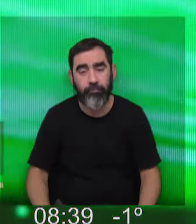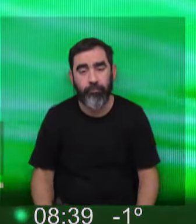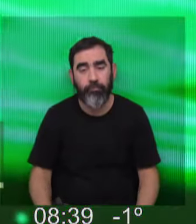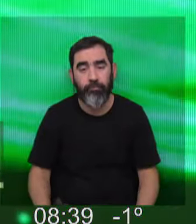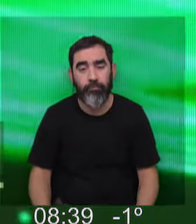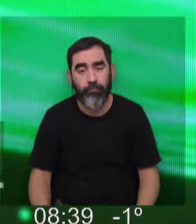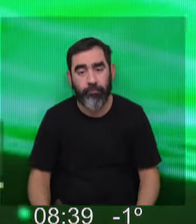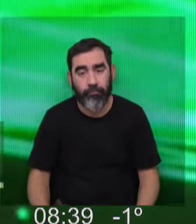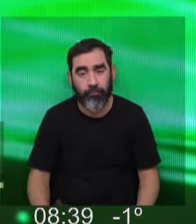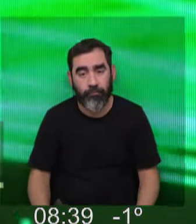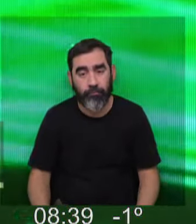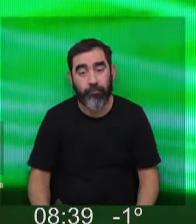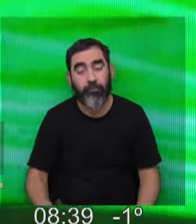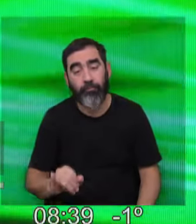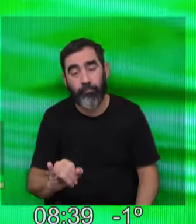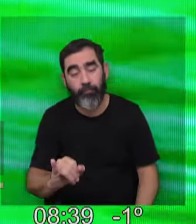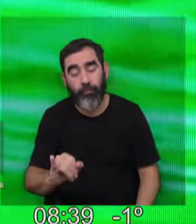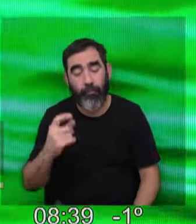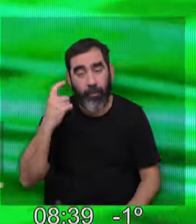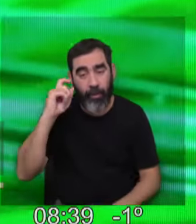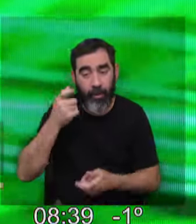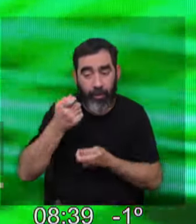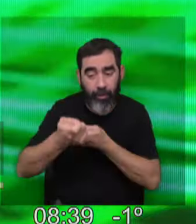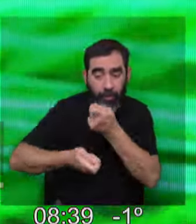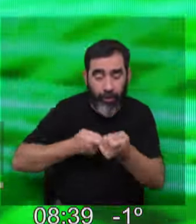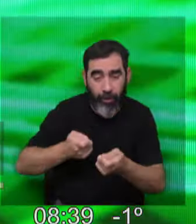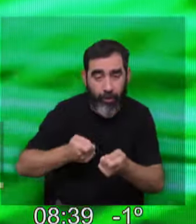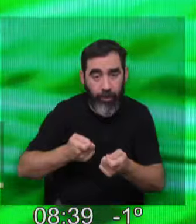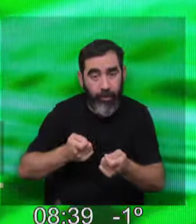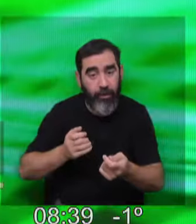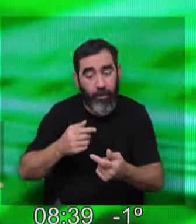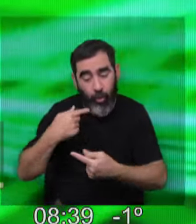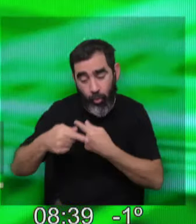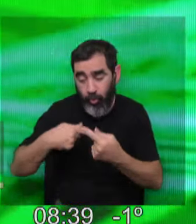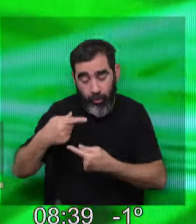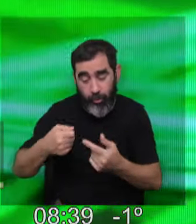trinchera. Pero la trinchera de ideas, nunca me fui ni me iré.